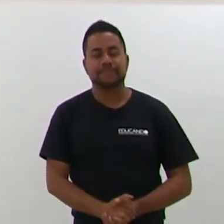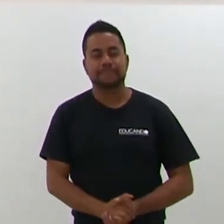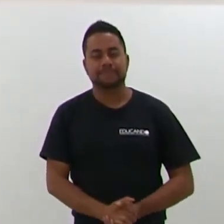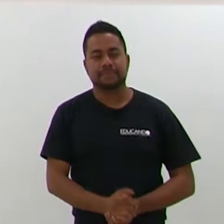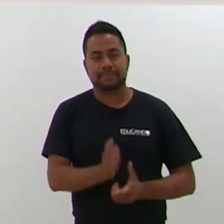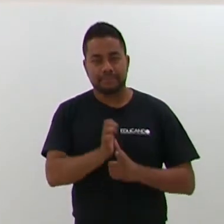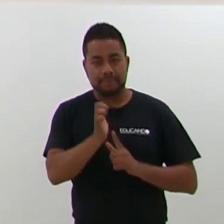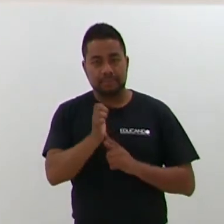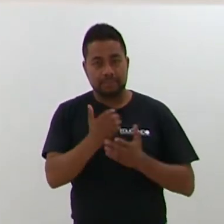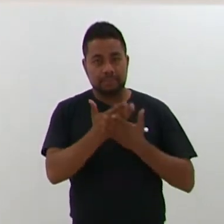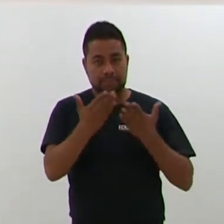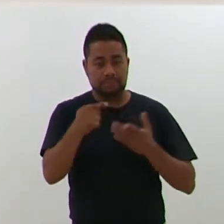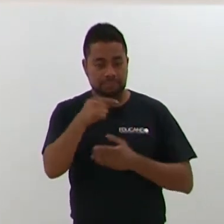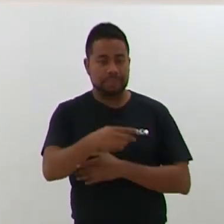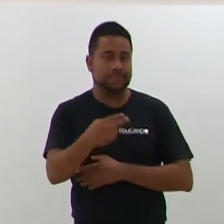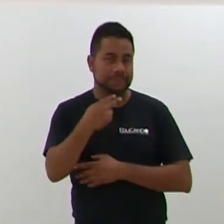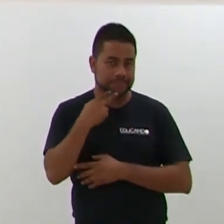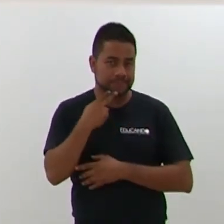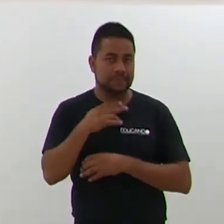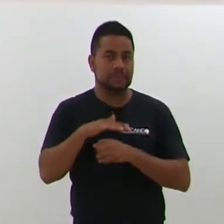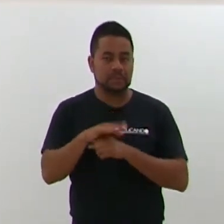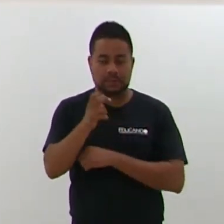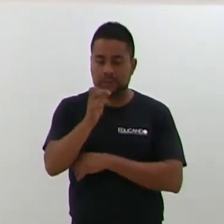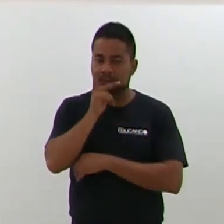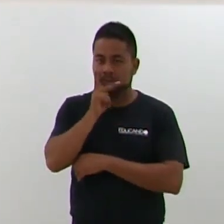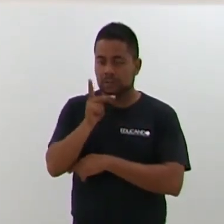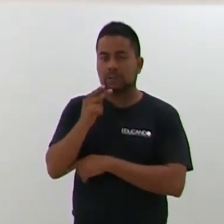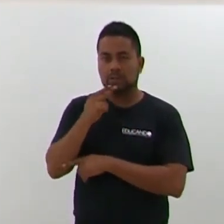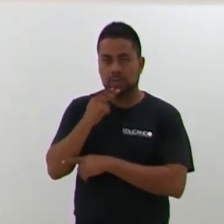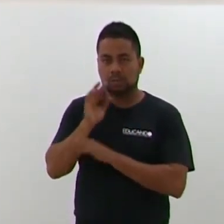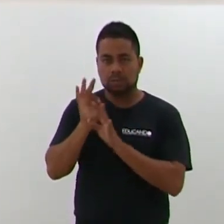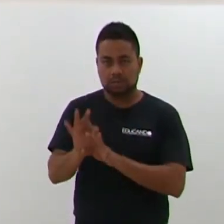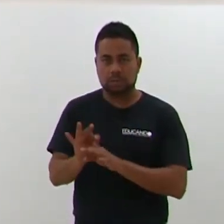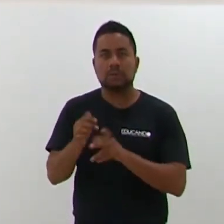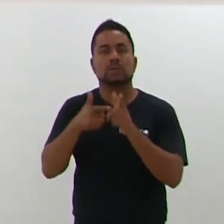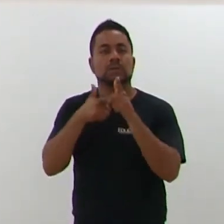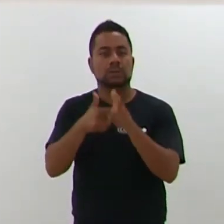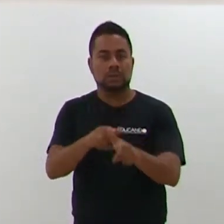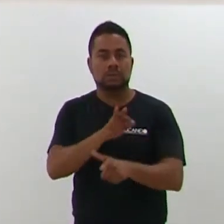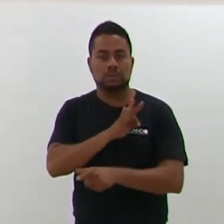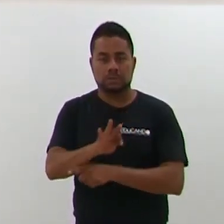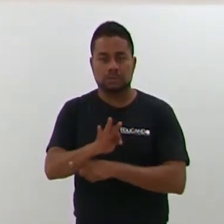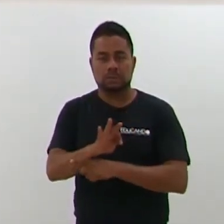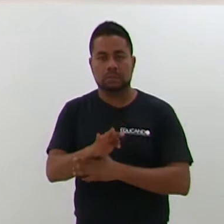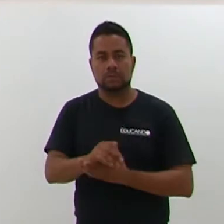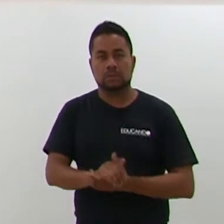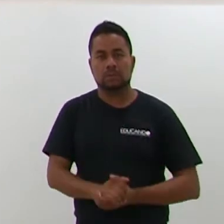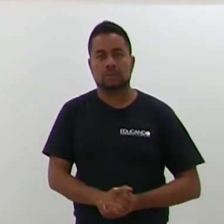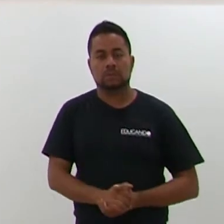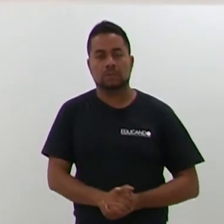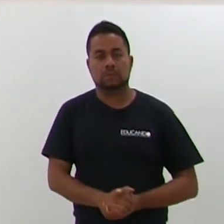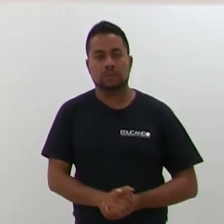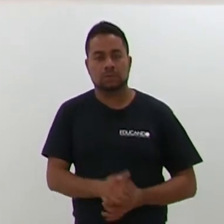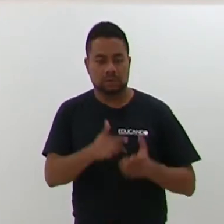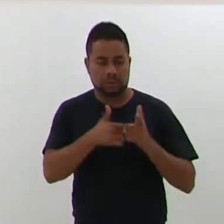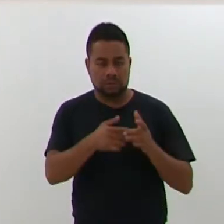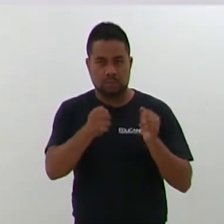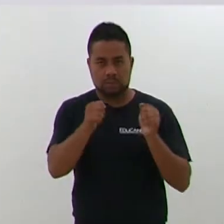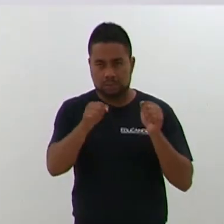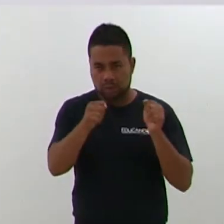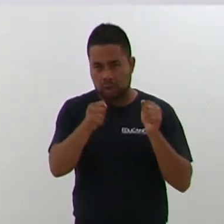en este momento no estamos utilizando esa palabra. Vamos a continuar. Homo, seguimos con el